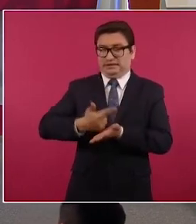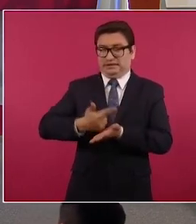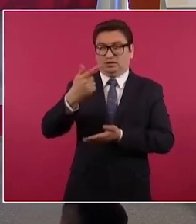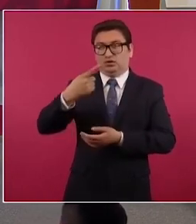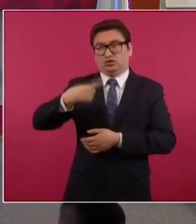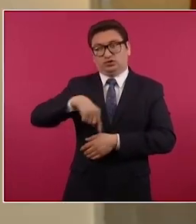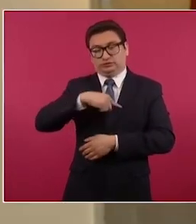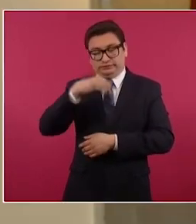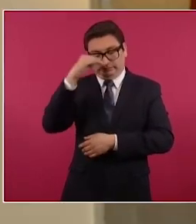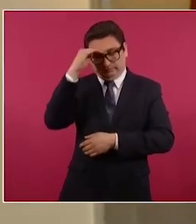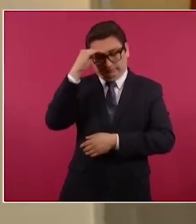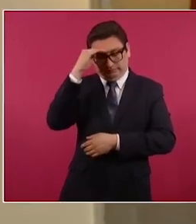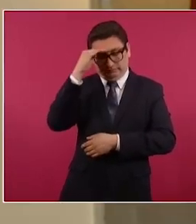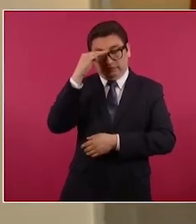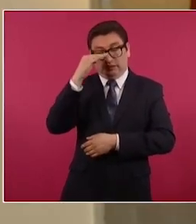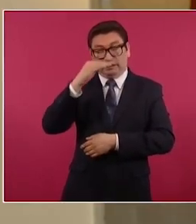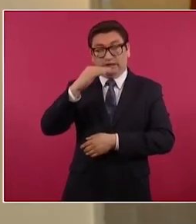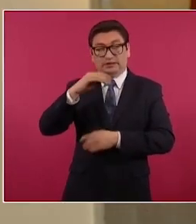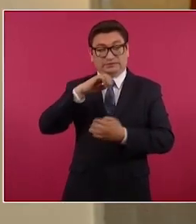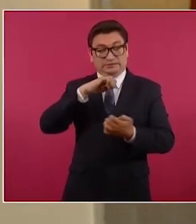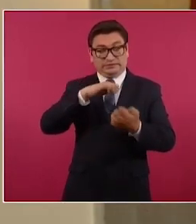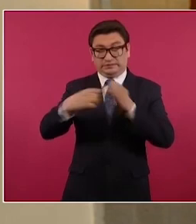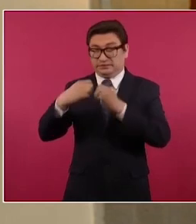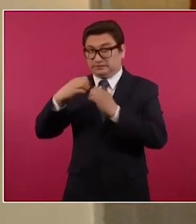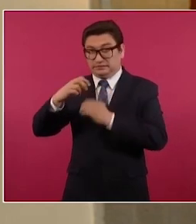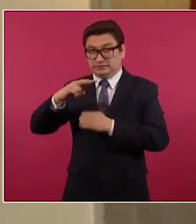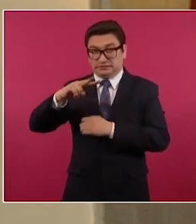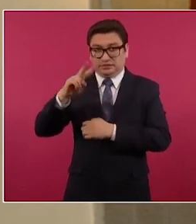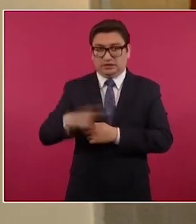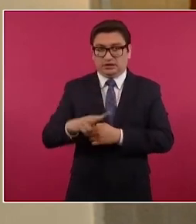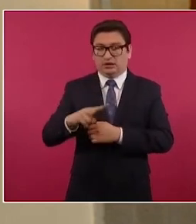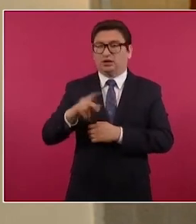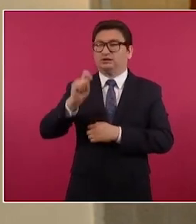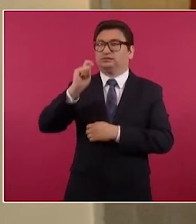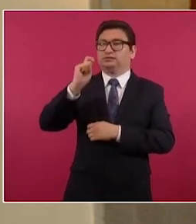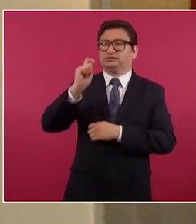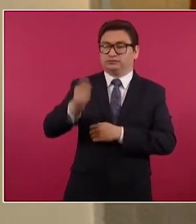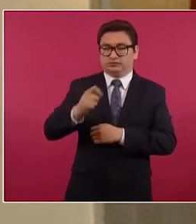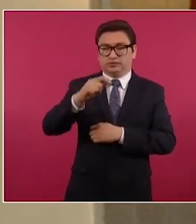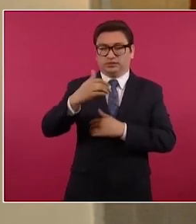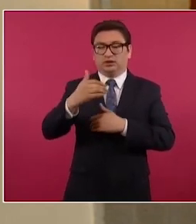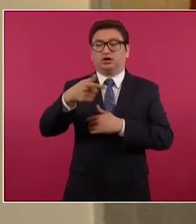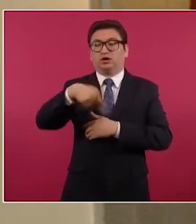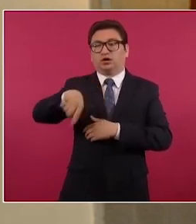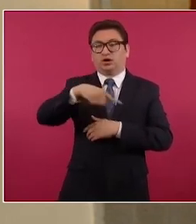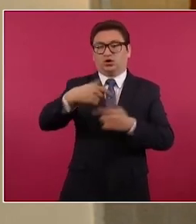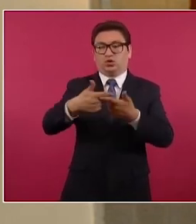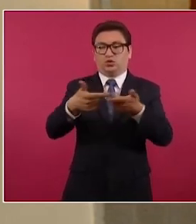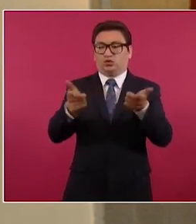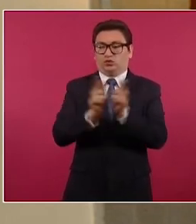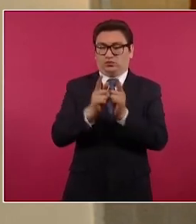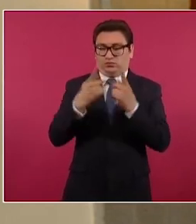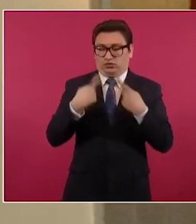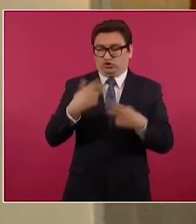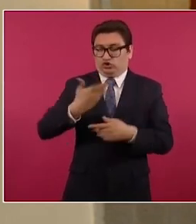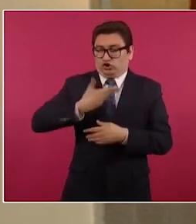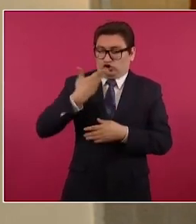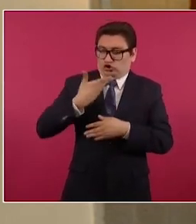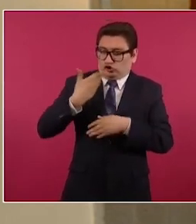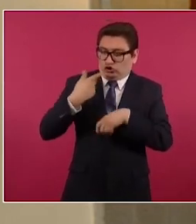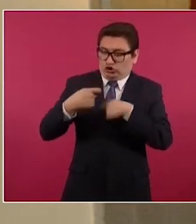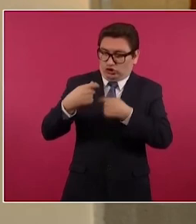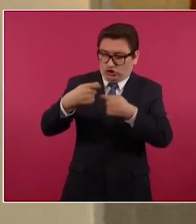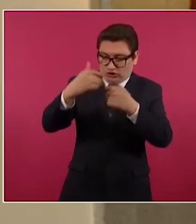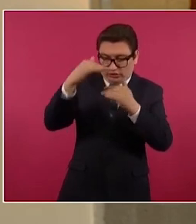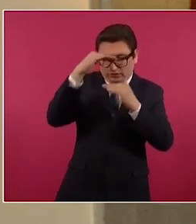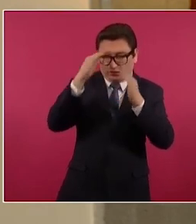que los verdaderos adversarios, los conservadores, representan algo bueno para la